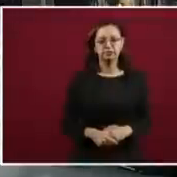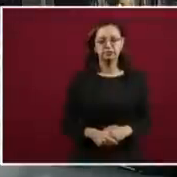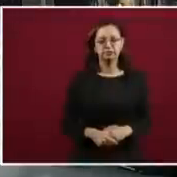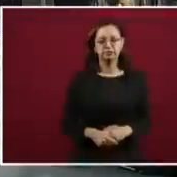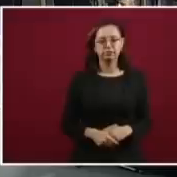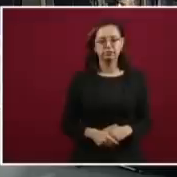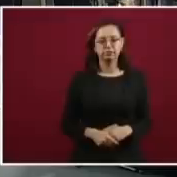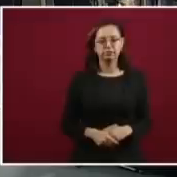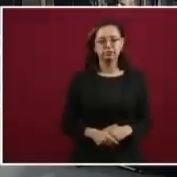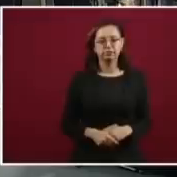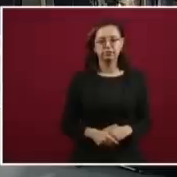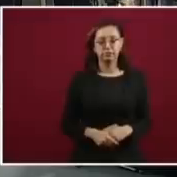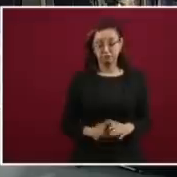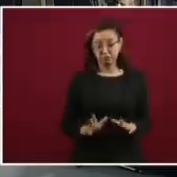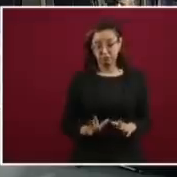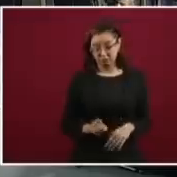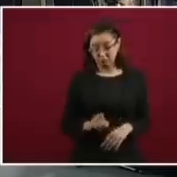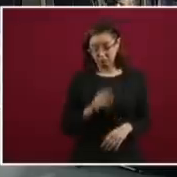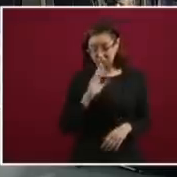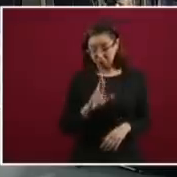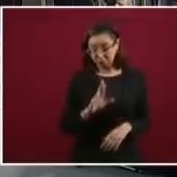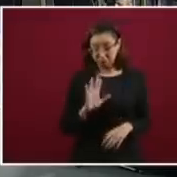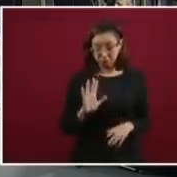es eso tu pregunta